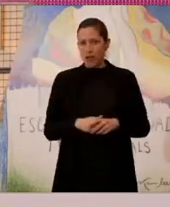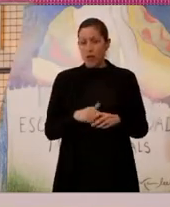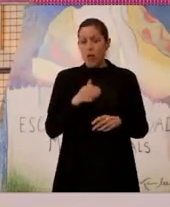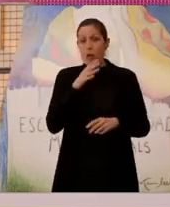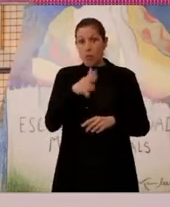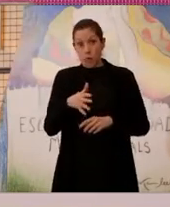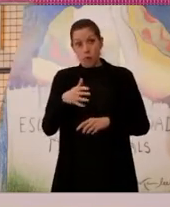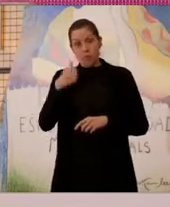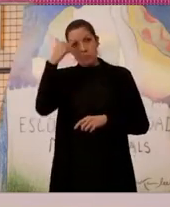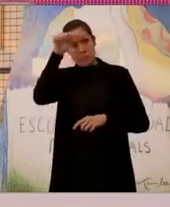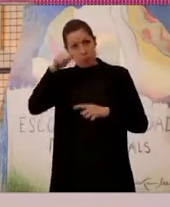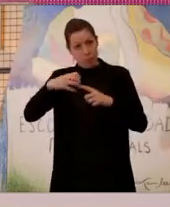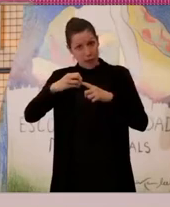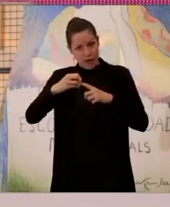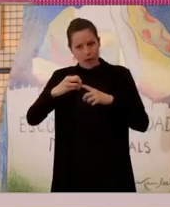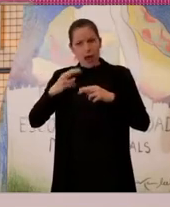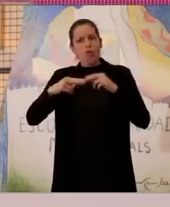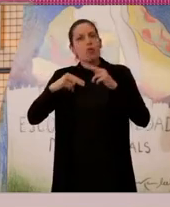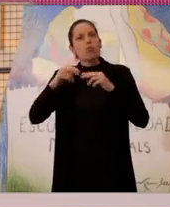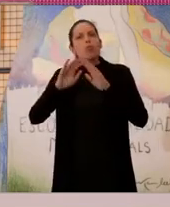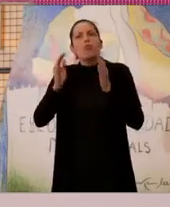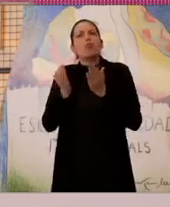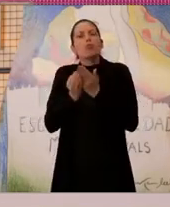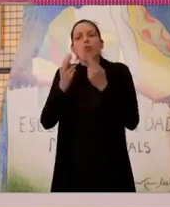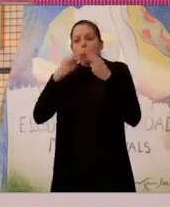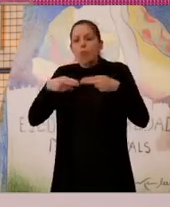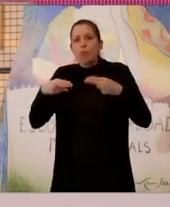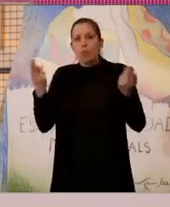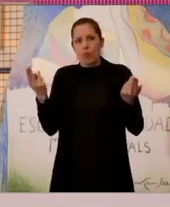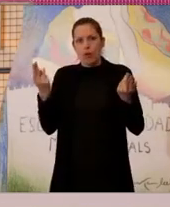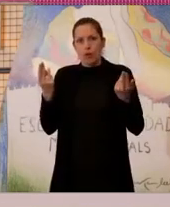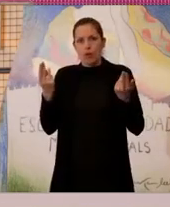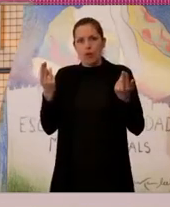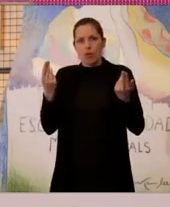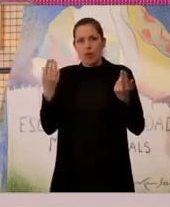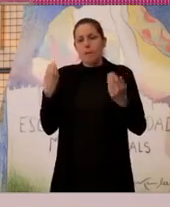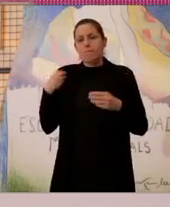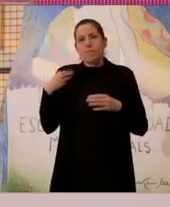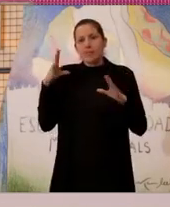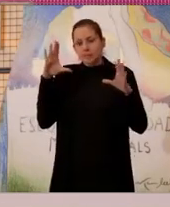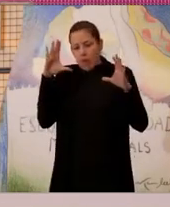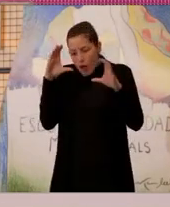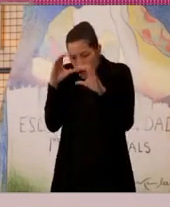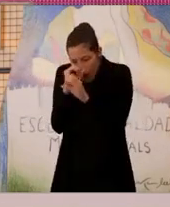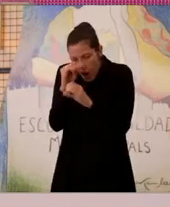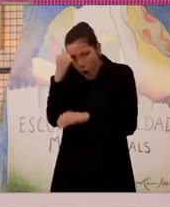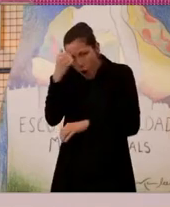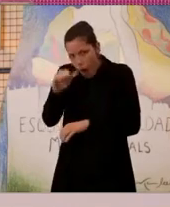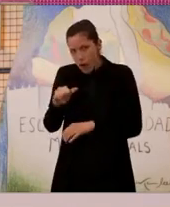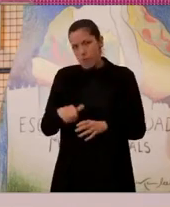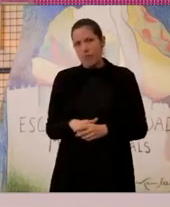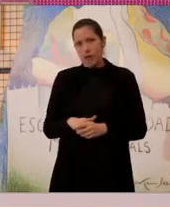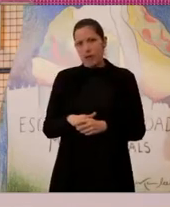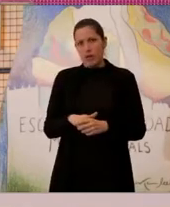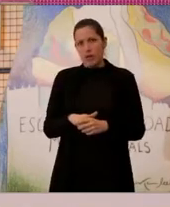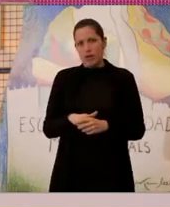público Y como por lo tanto este mundo público es androcéntrico es decir construido a